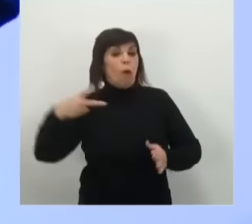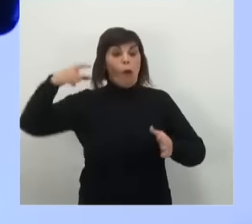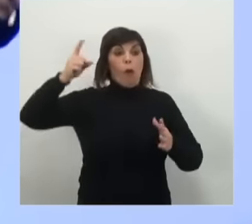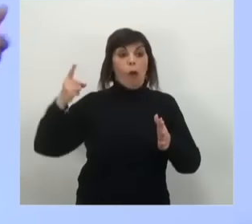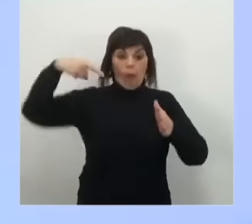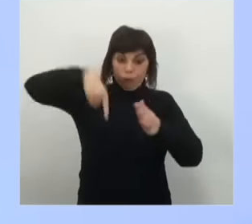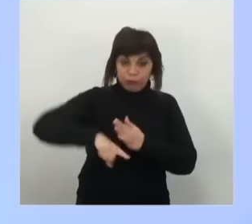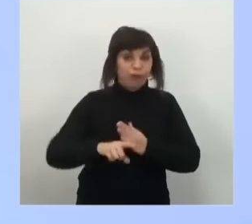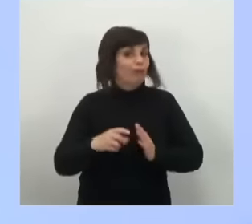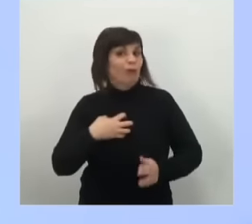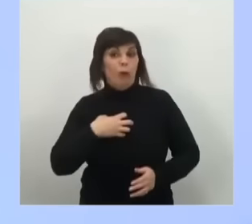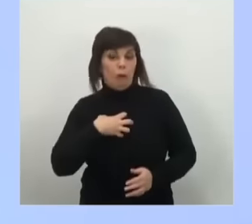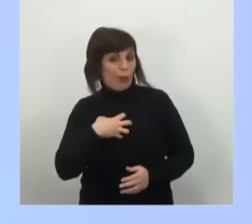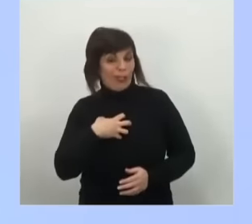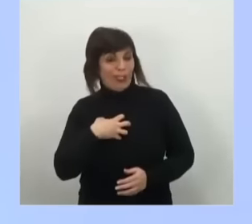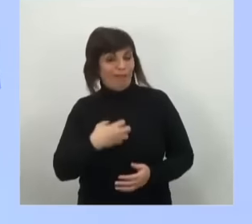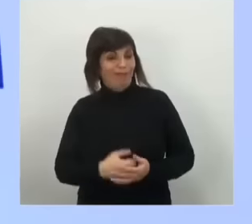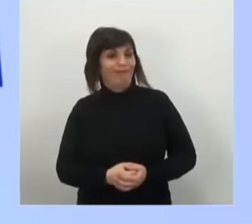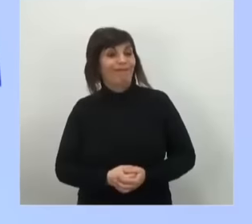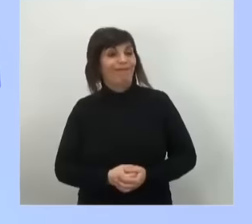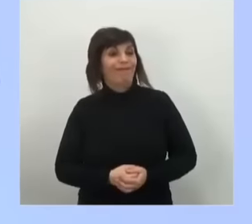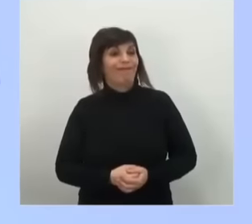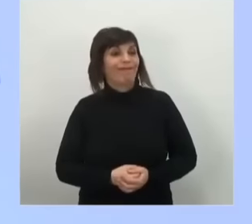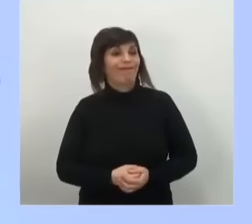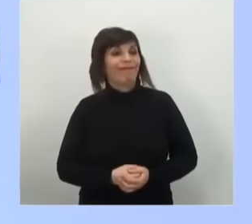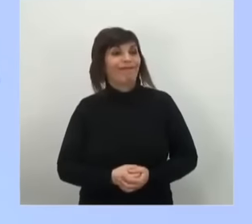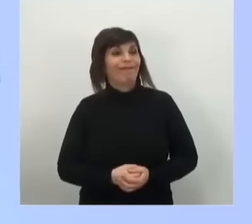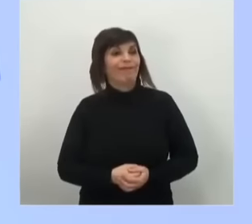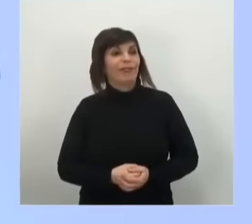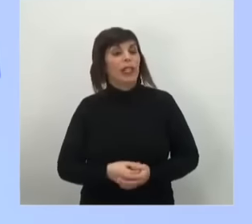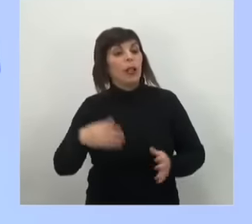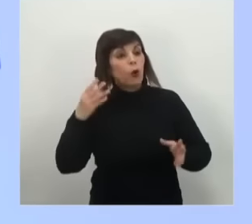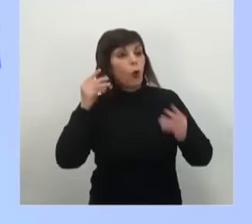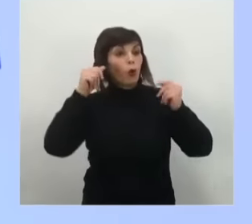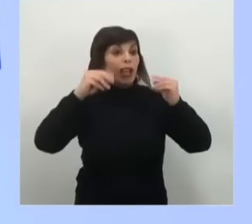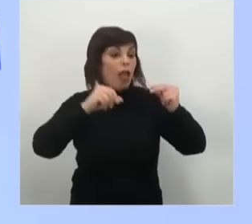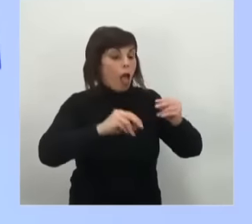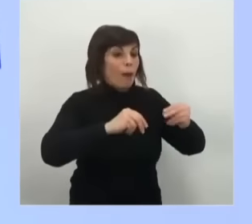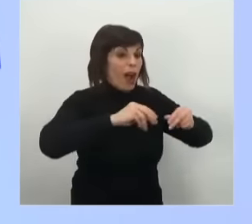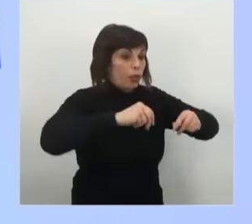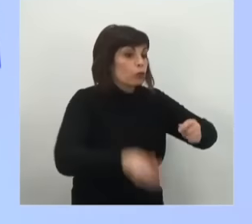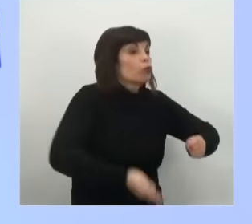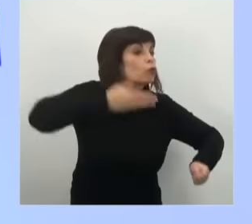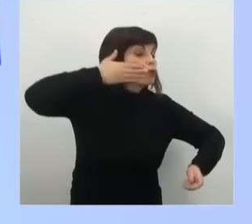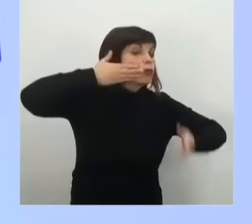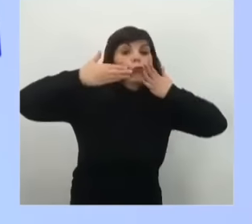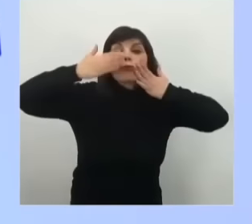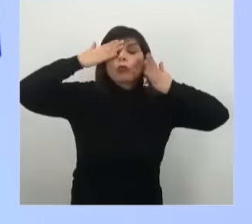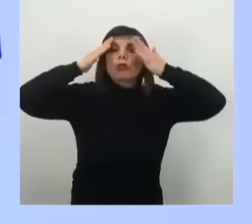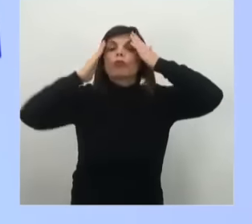la gente bañándose Cómo se llama con el barro red jóvenes